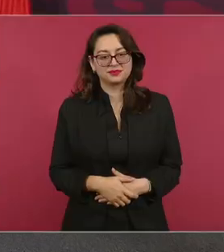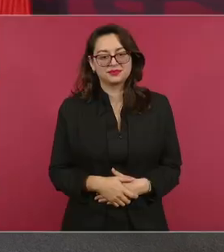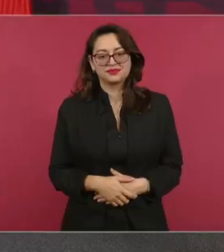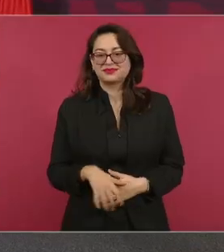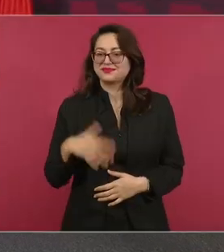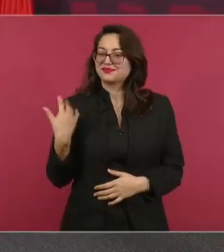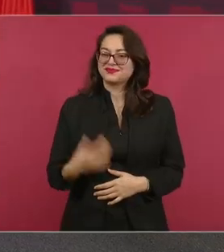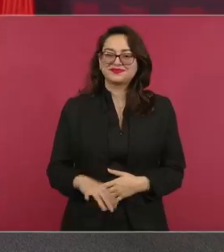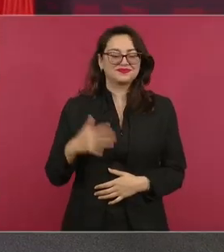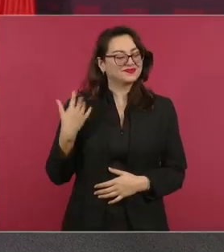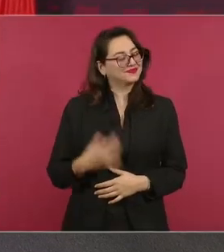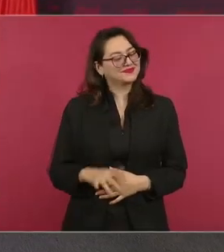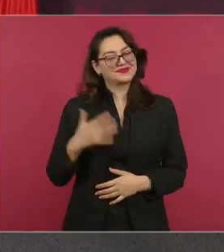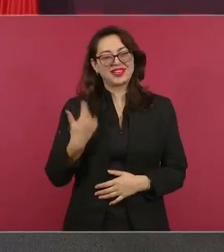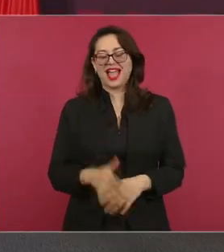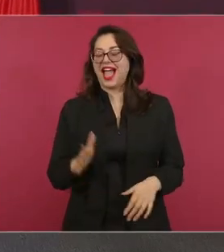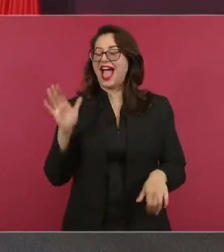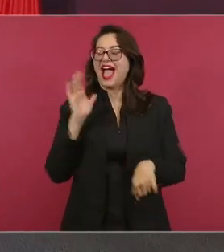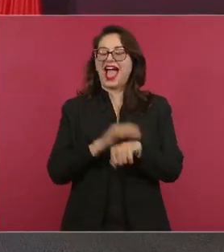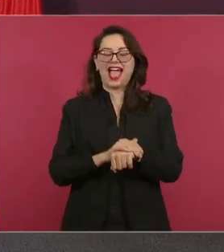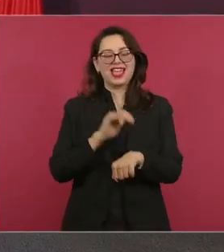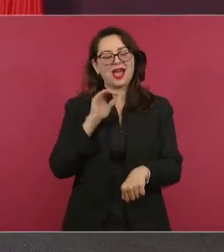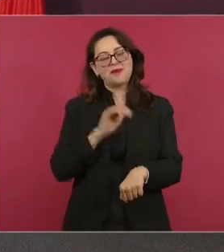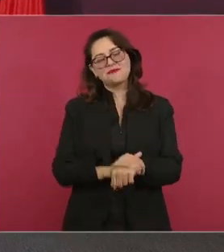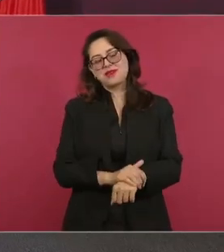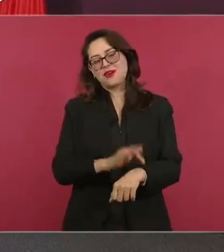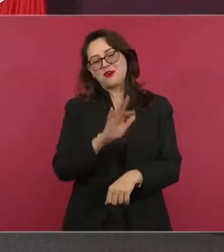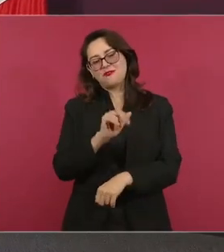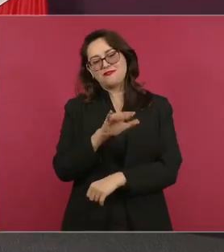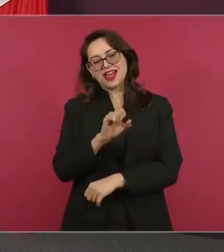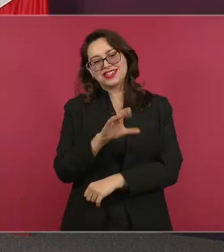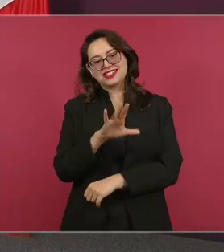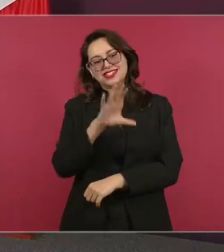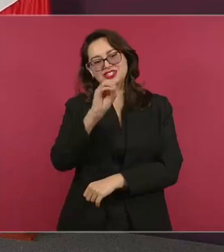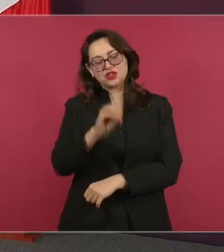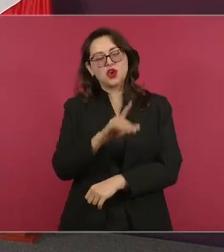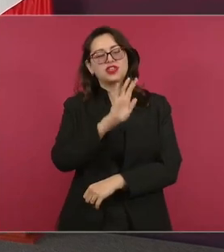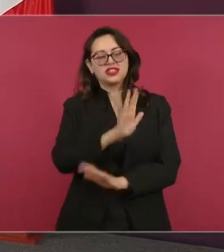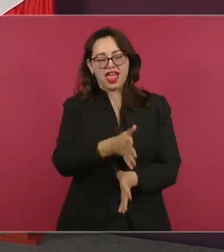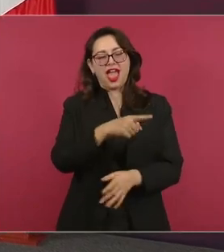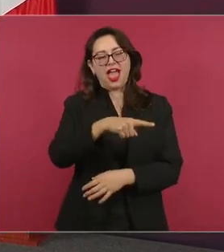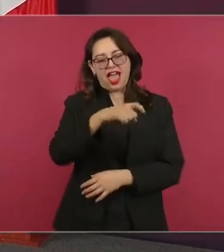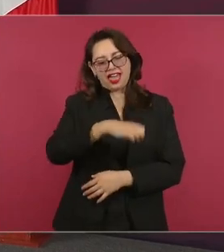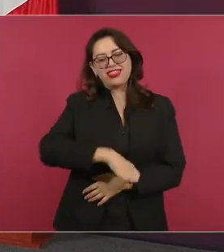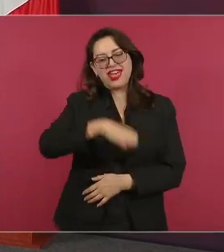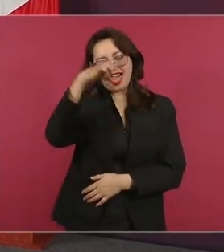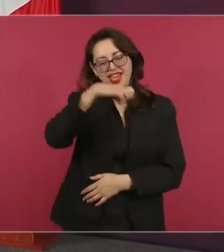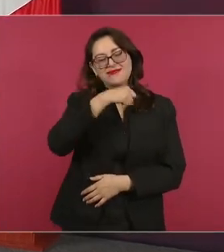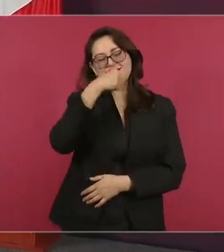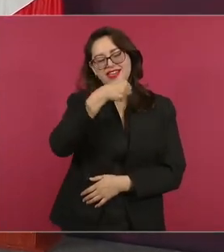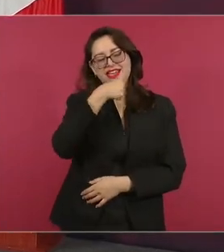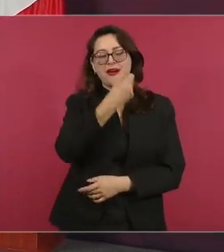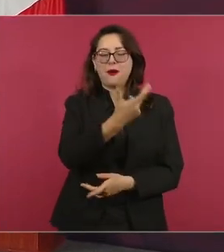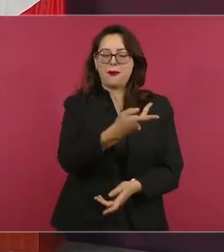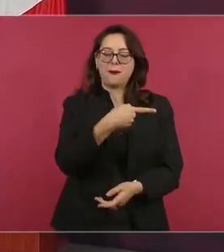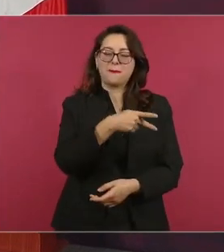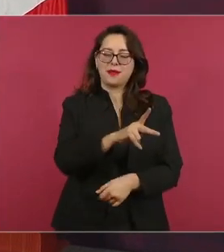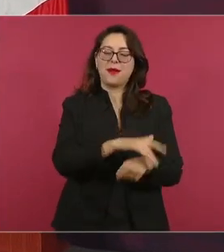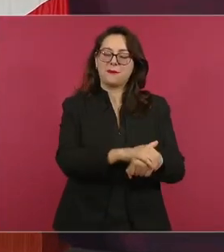Ay, mi amigo Francisco González. Es que, como ya está grande mi amigo Francisco González,